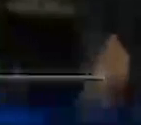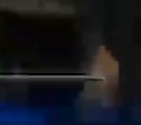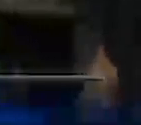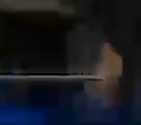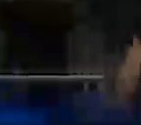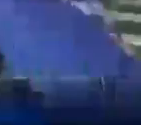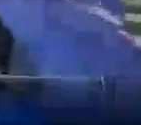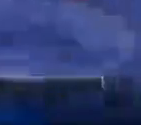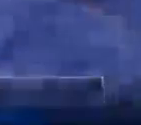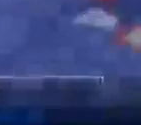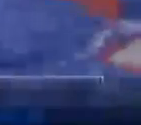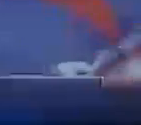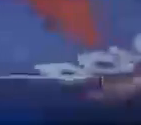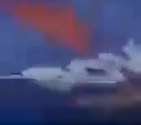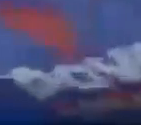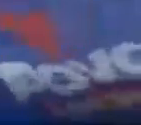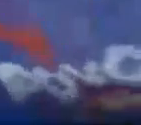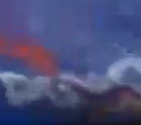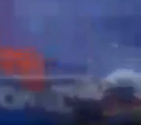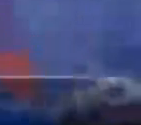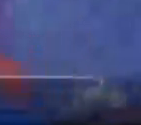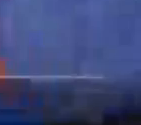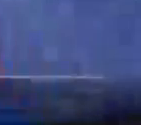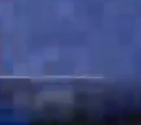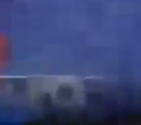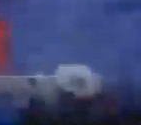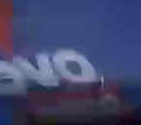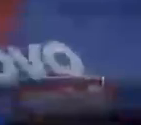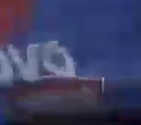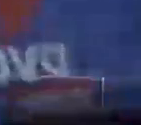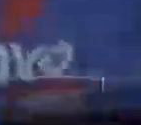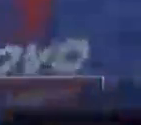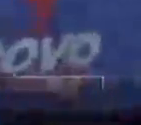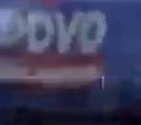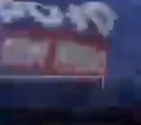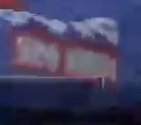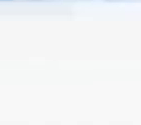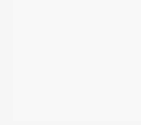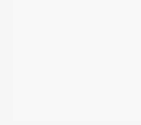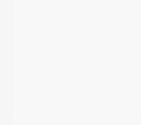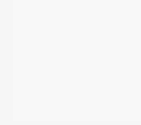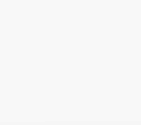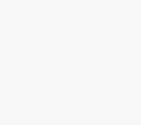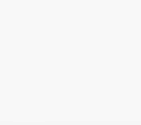contra Michel Temer en Brasil, acusado de avalar esquema de corrupción.